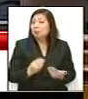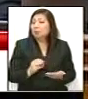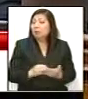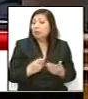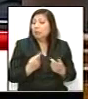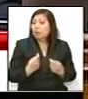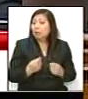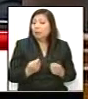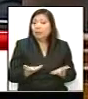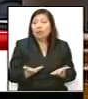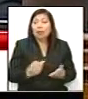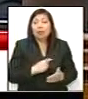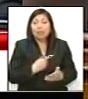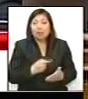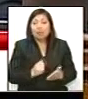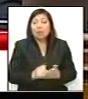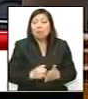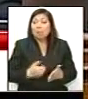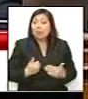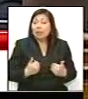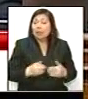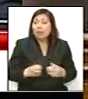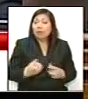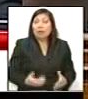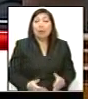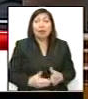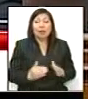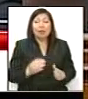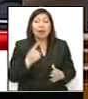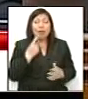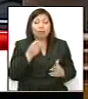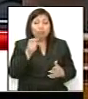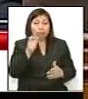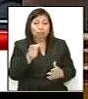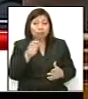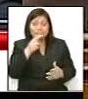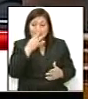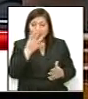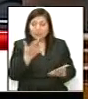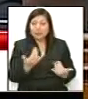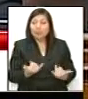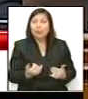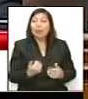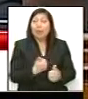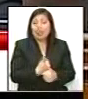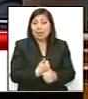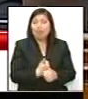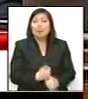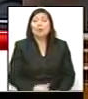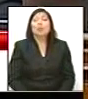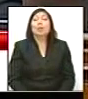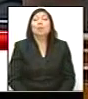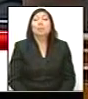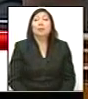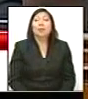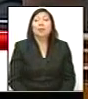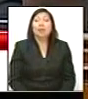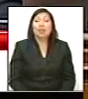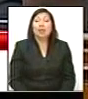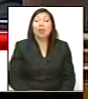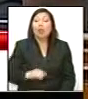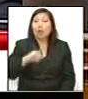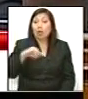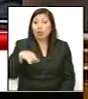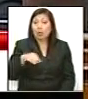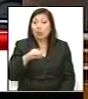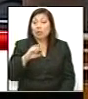que el esfuerzo que pudieron haber hecho los grandes hombres en esa parte del Perú y en esa parte de Ayacucho. José María Arguedas